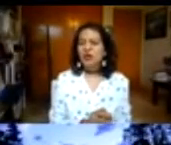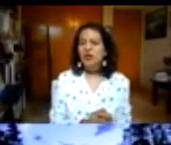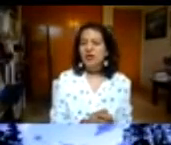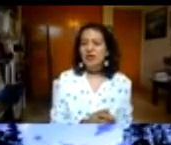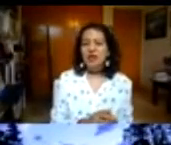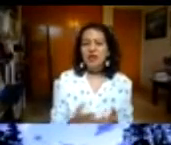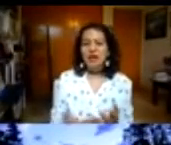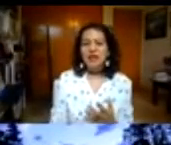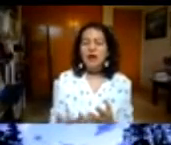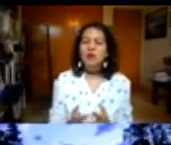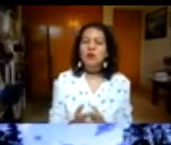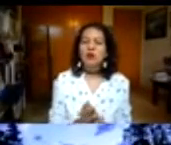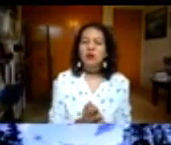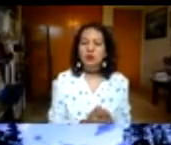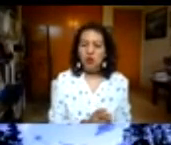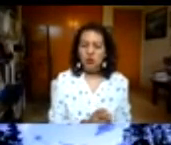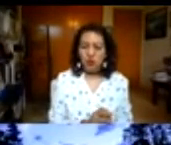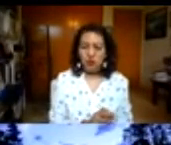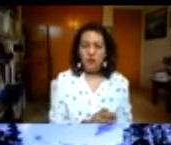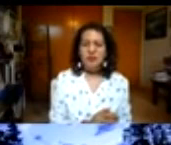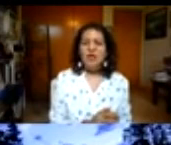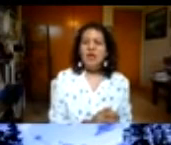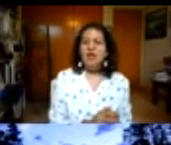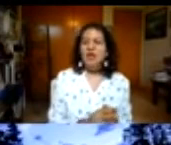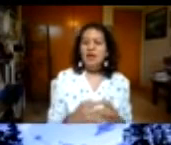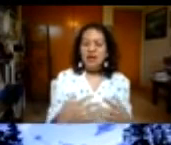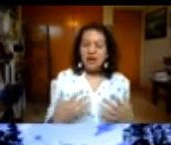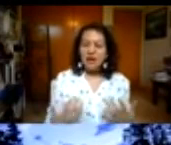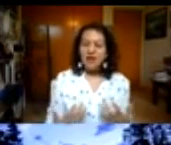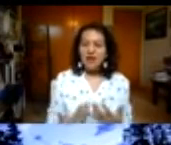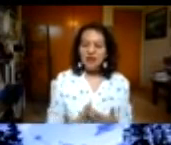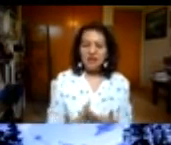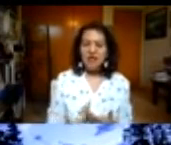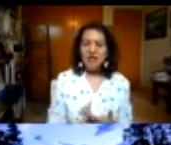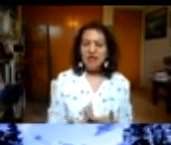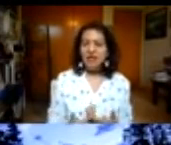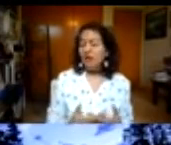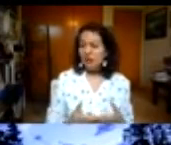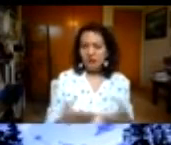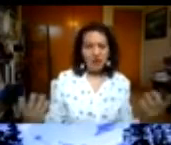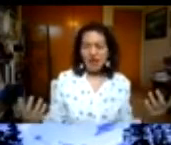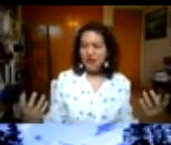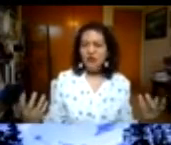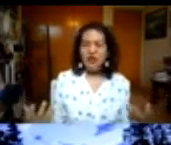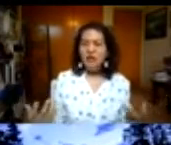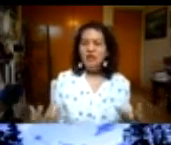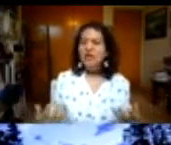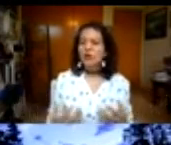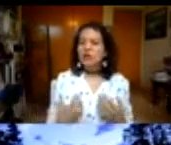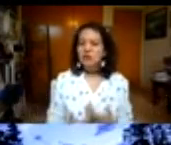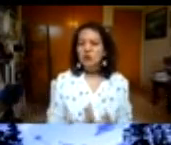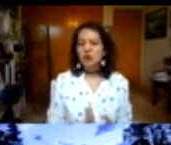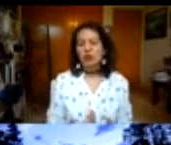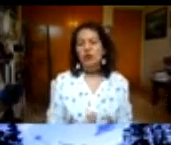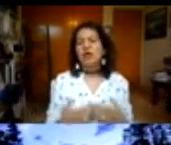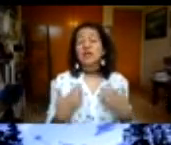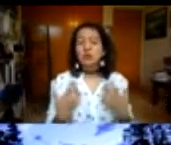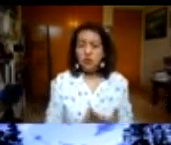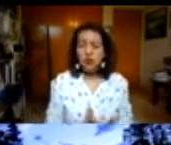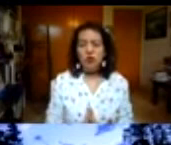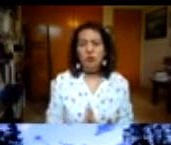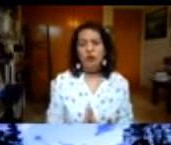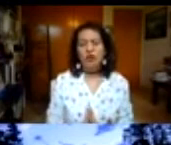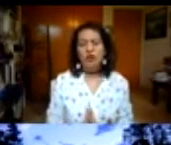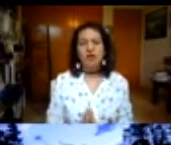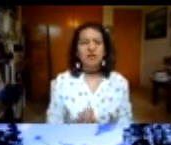dentro de cada uno de los módulos. La verdad es que la Ciudad de México es muy plural, es